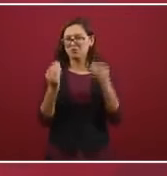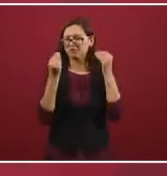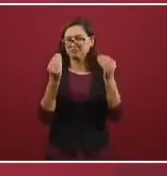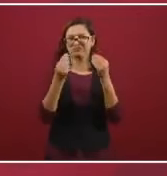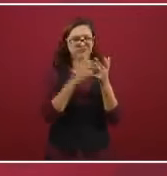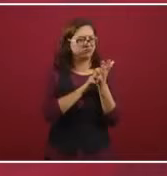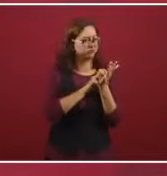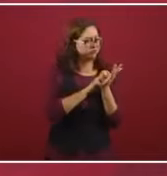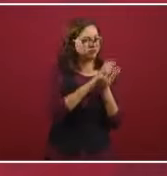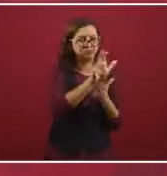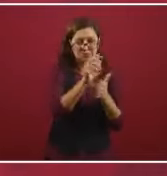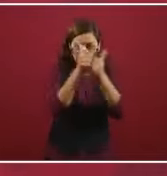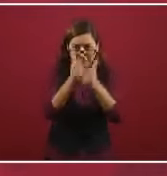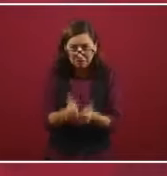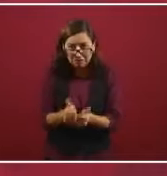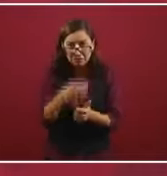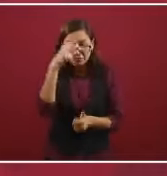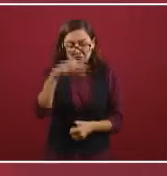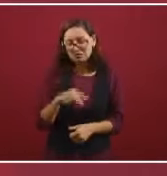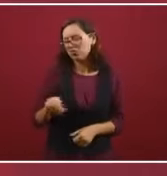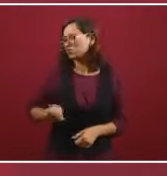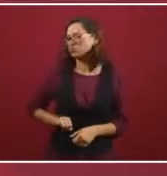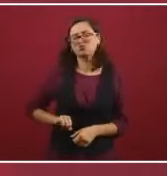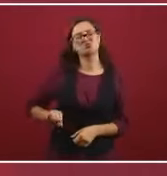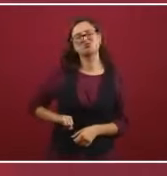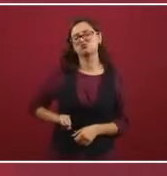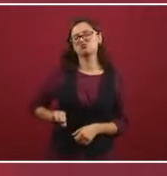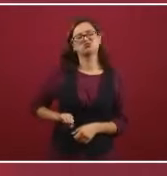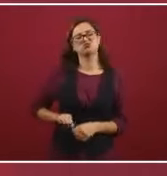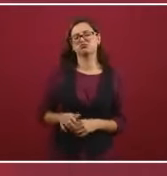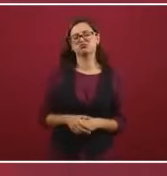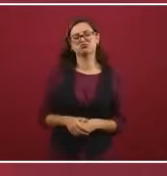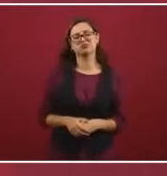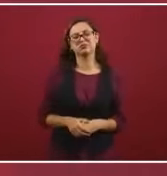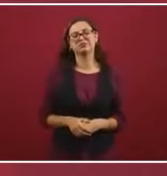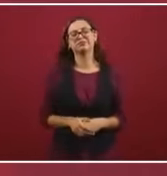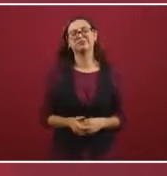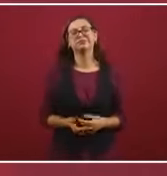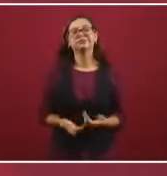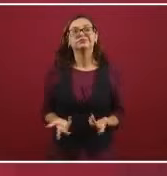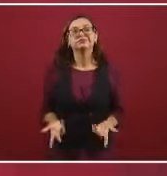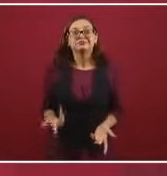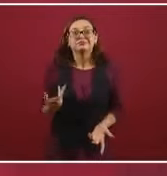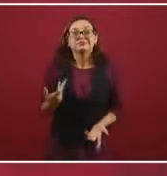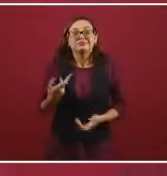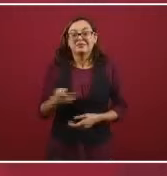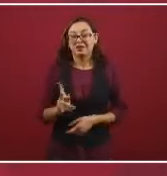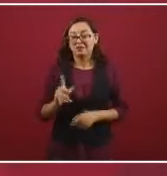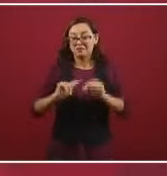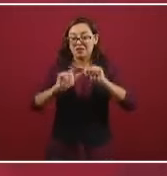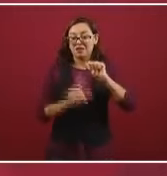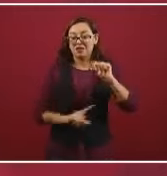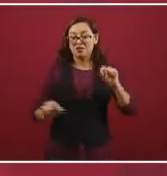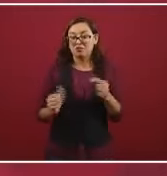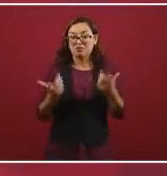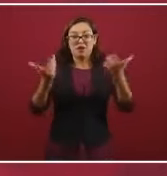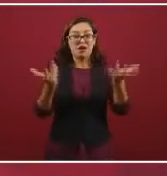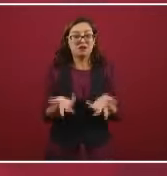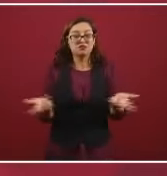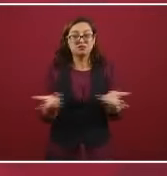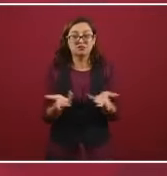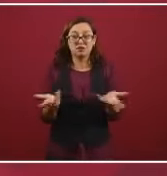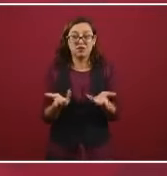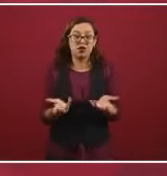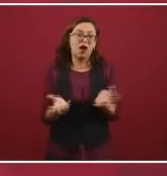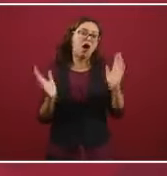no es su interés estar en México. Entonces, ¿qué es lo que México sí puede hacer? Pues lo que hizo el